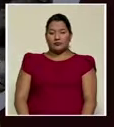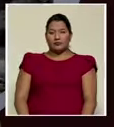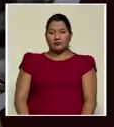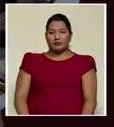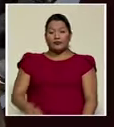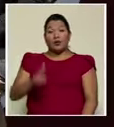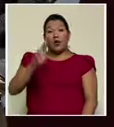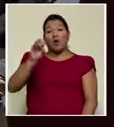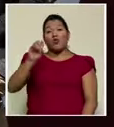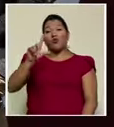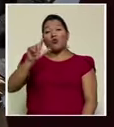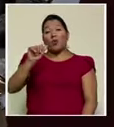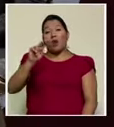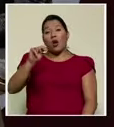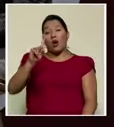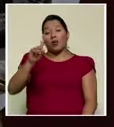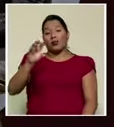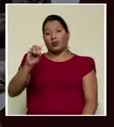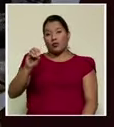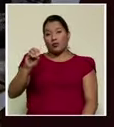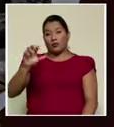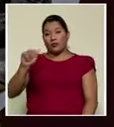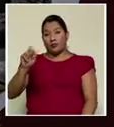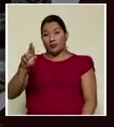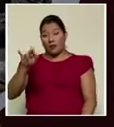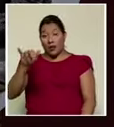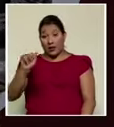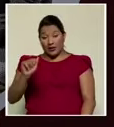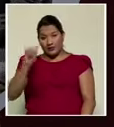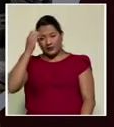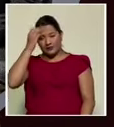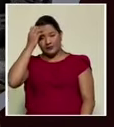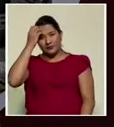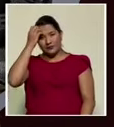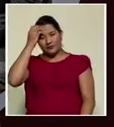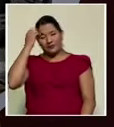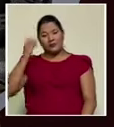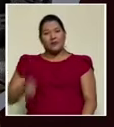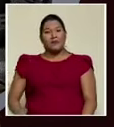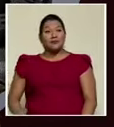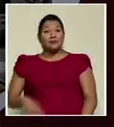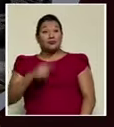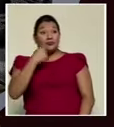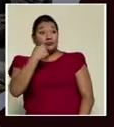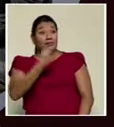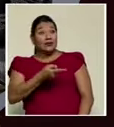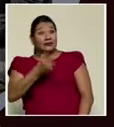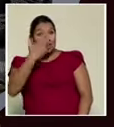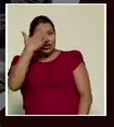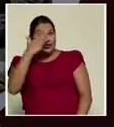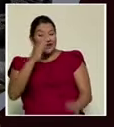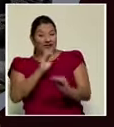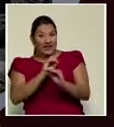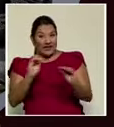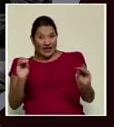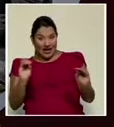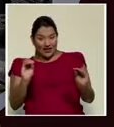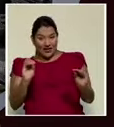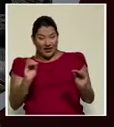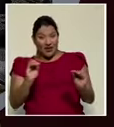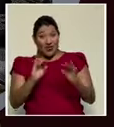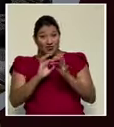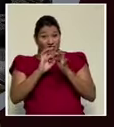Don Rolando Araya, Gustavo Araya, él dice que él no sabía nada, que